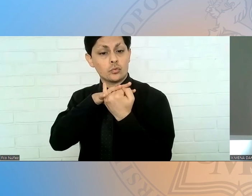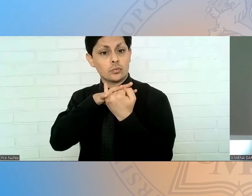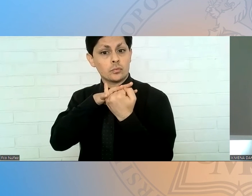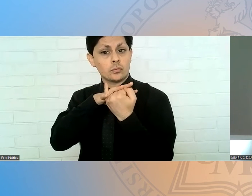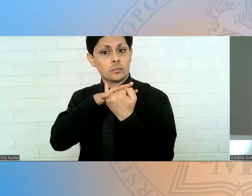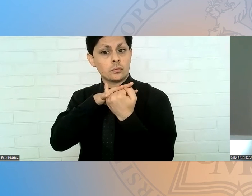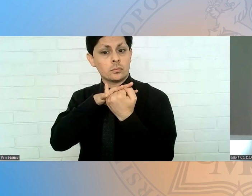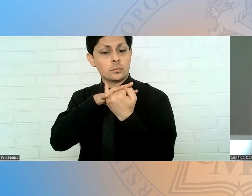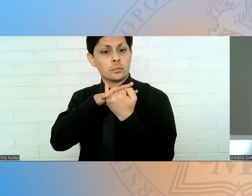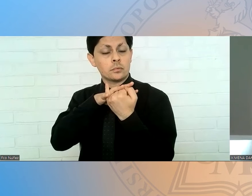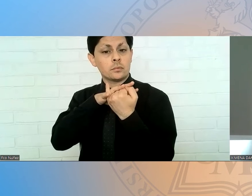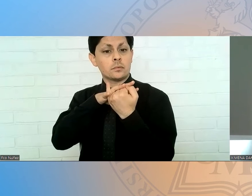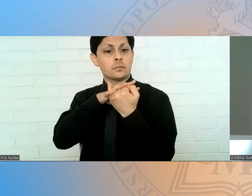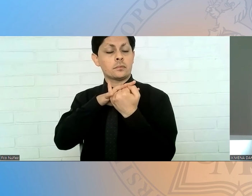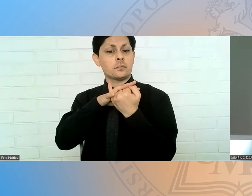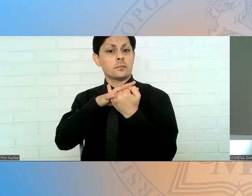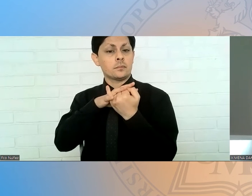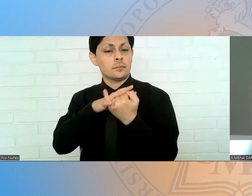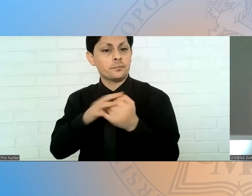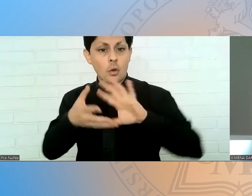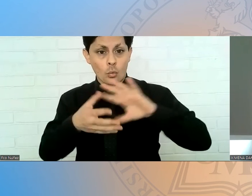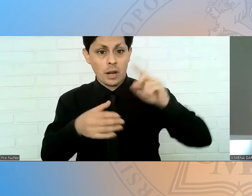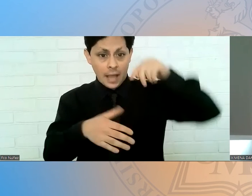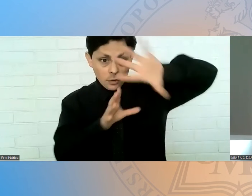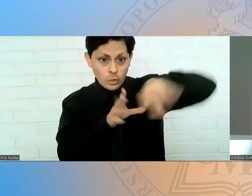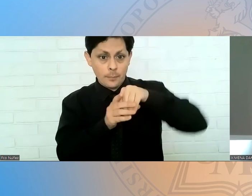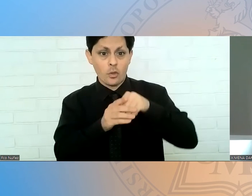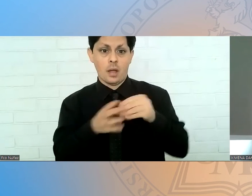ya pertenecemos y debemos incluirnos en un equipo de aula.